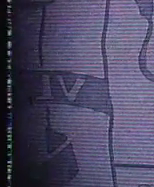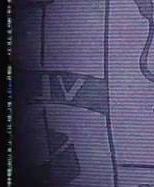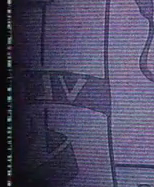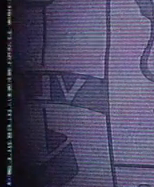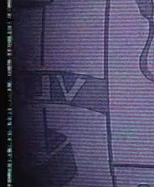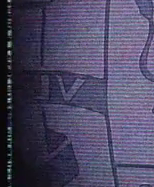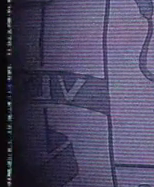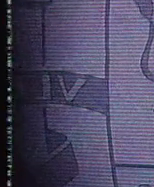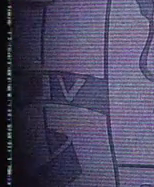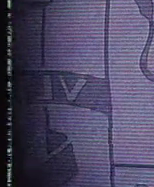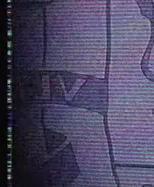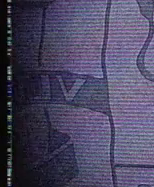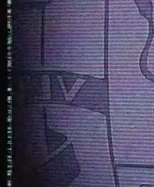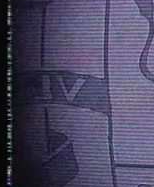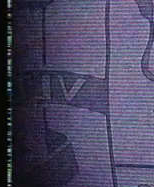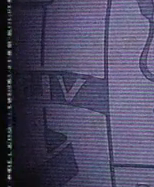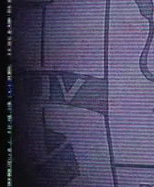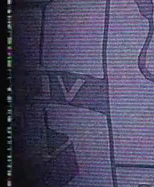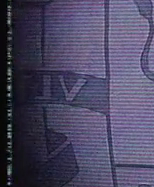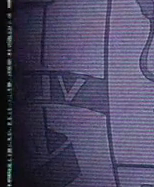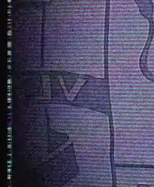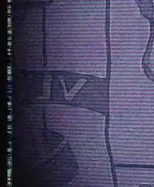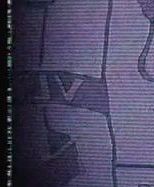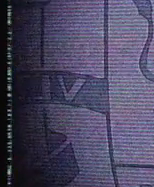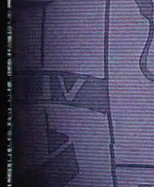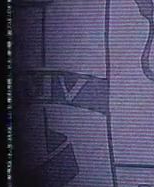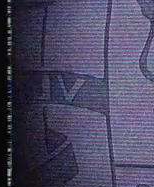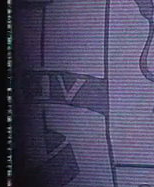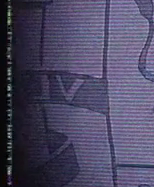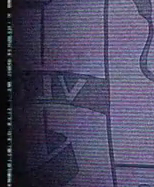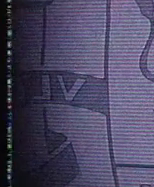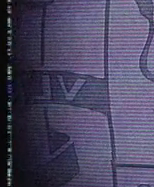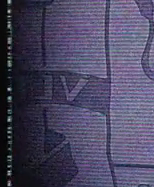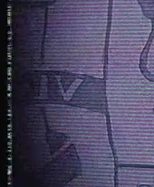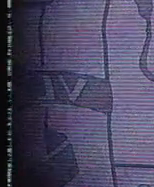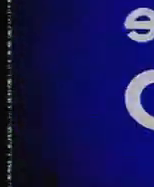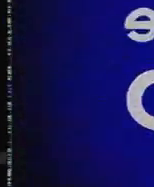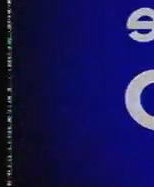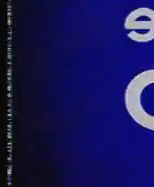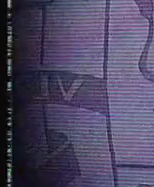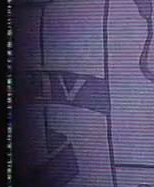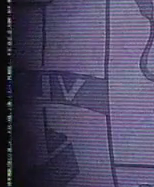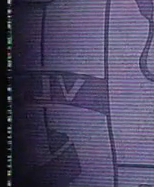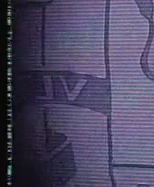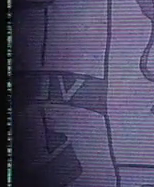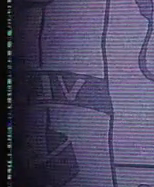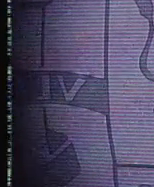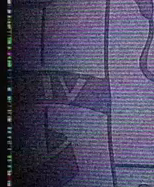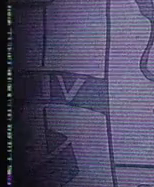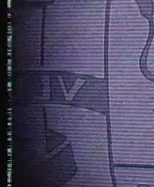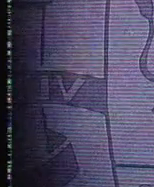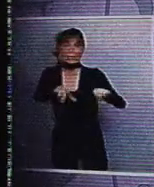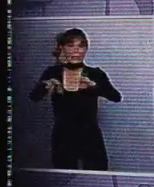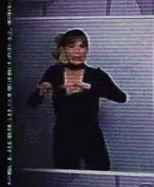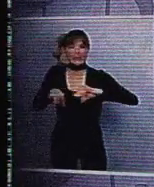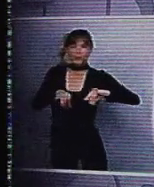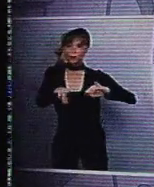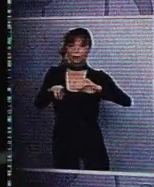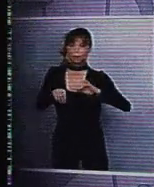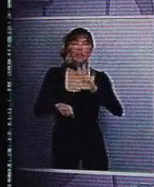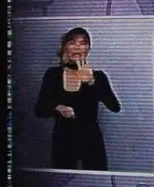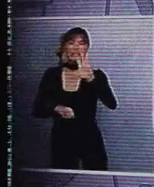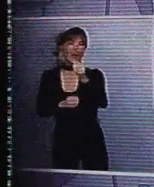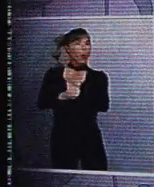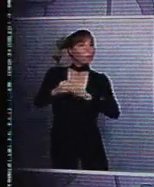vistosas mientras las regiones más vulnerables del país han sido abandonadas No es que no tuviéramos las herramientas Es